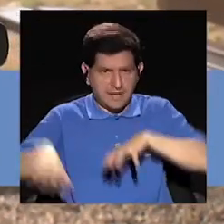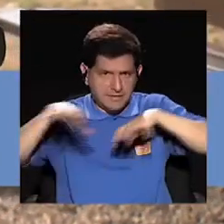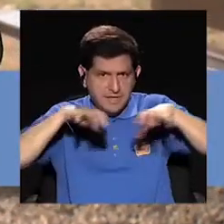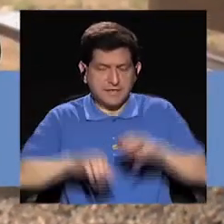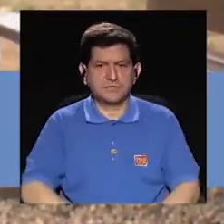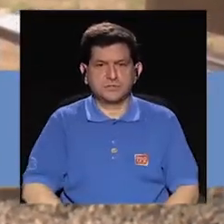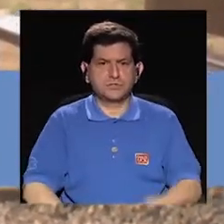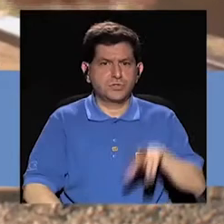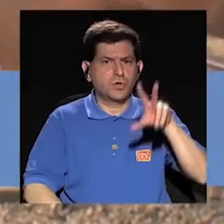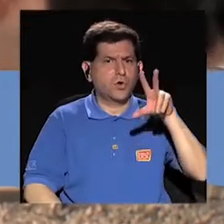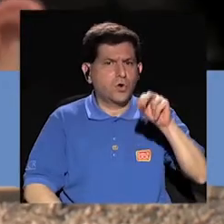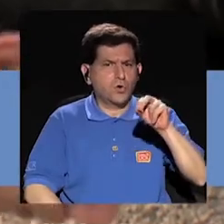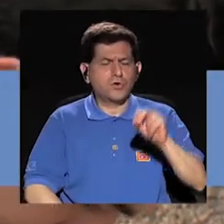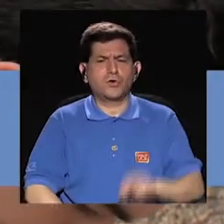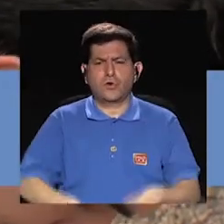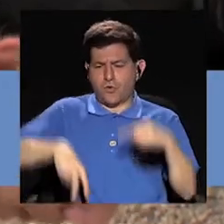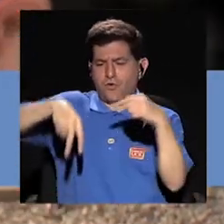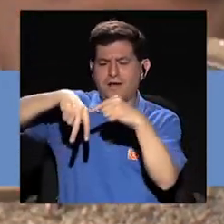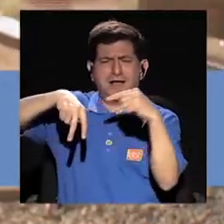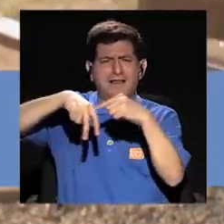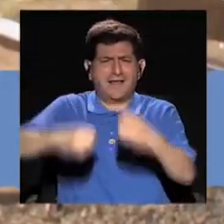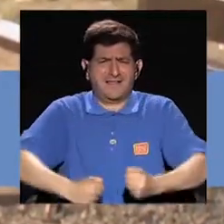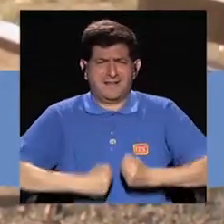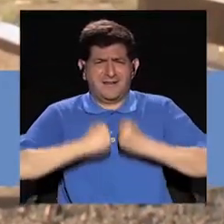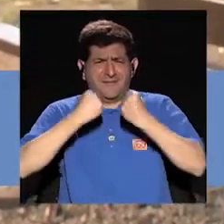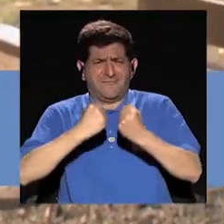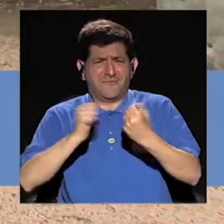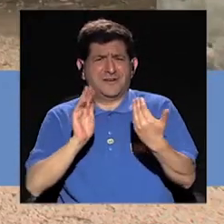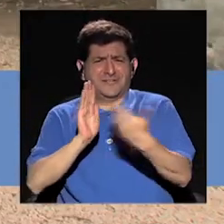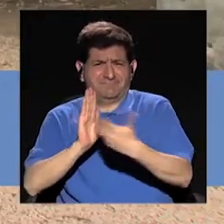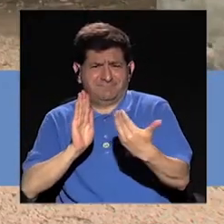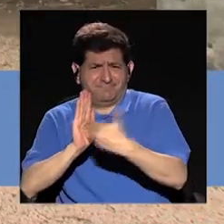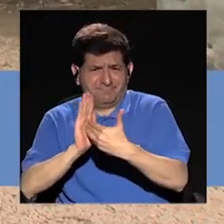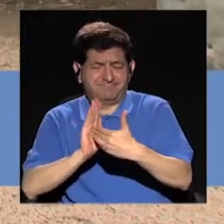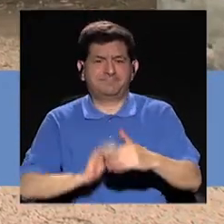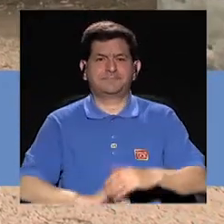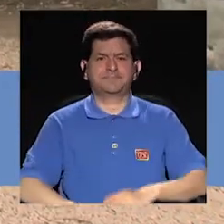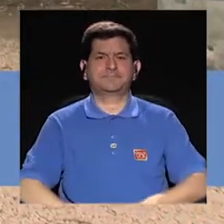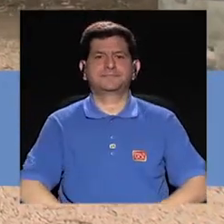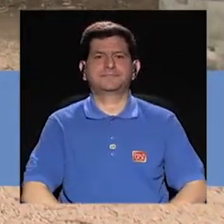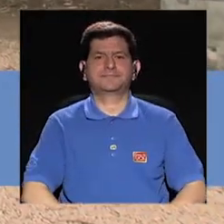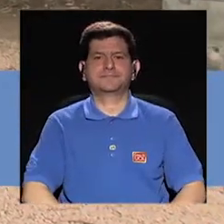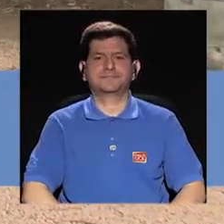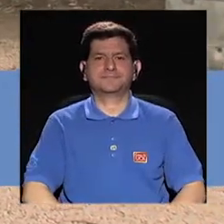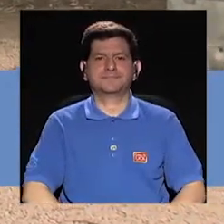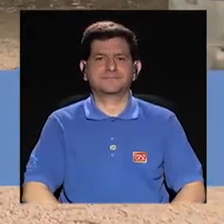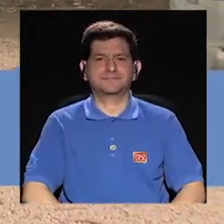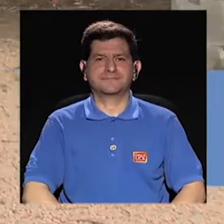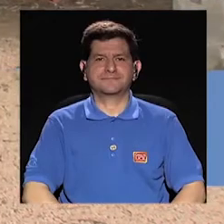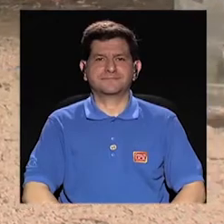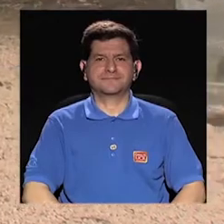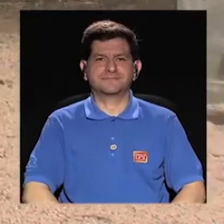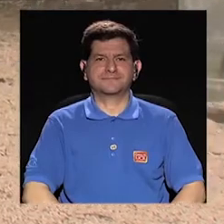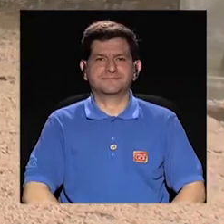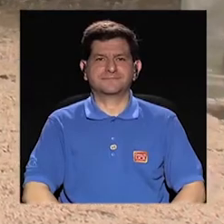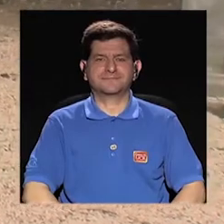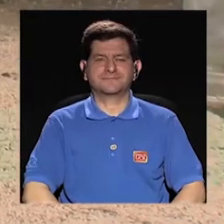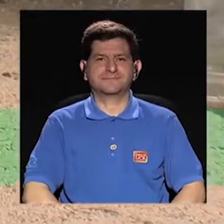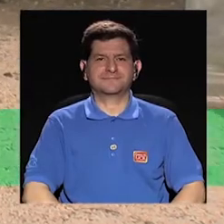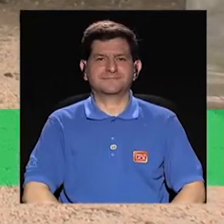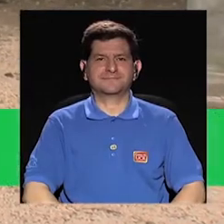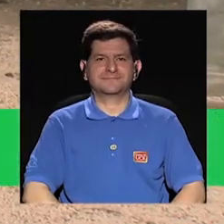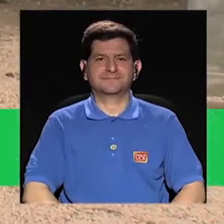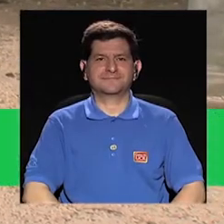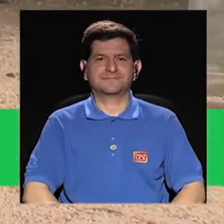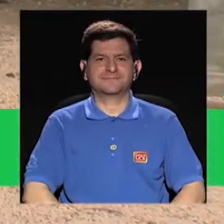Lo importante de este ejercicio es no hacer una extensión de cadera y una flexión de cadera muy